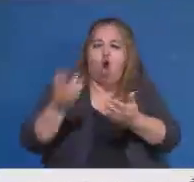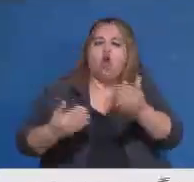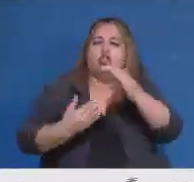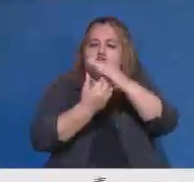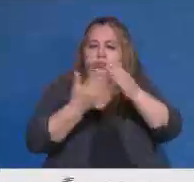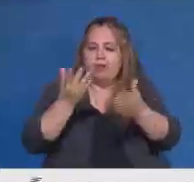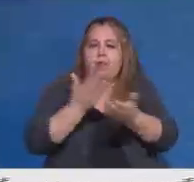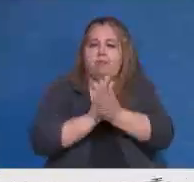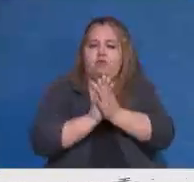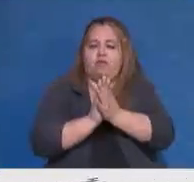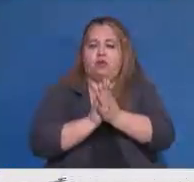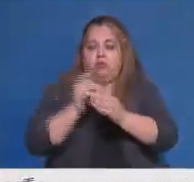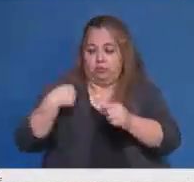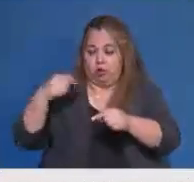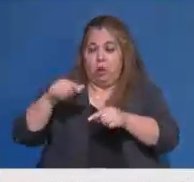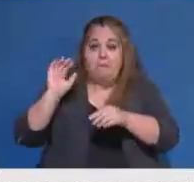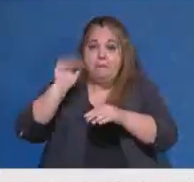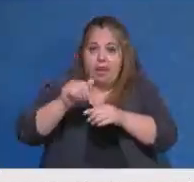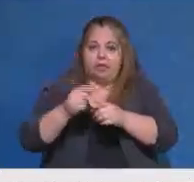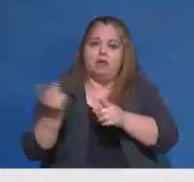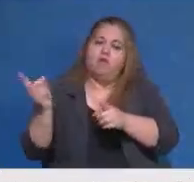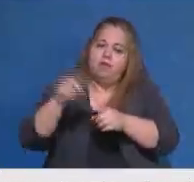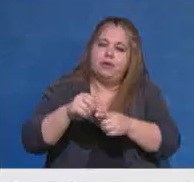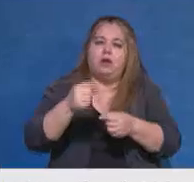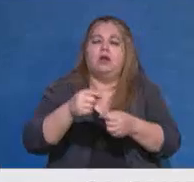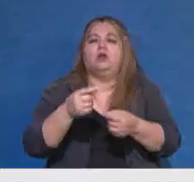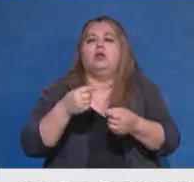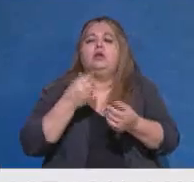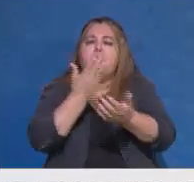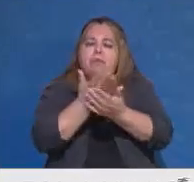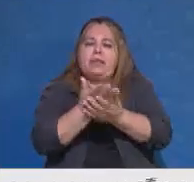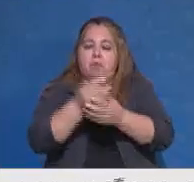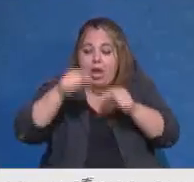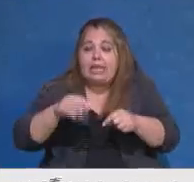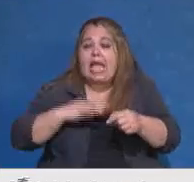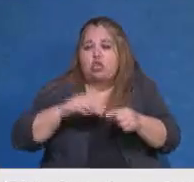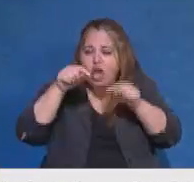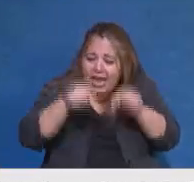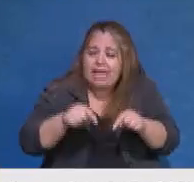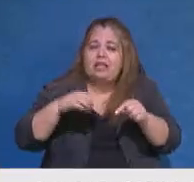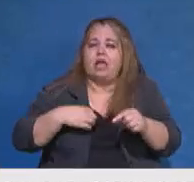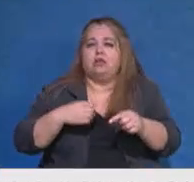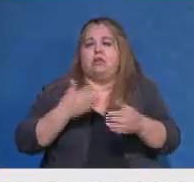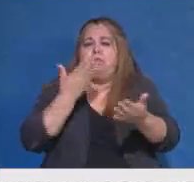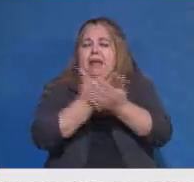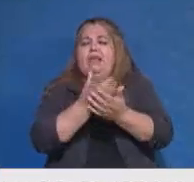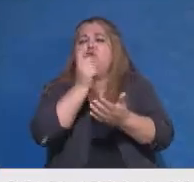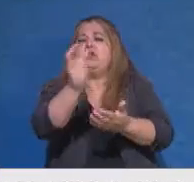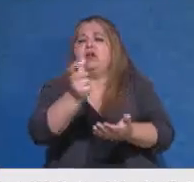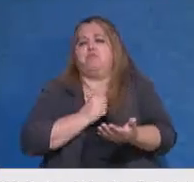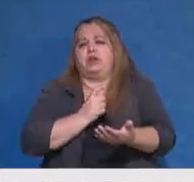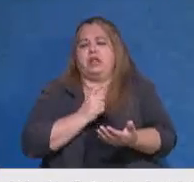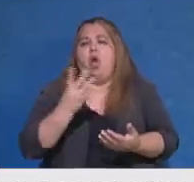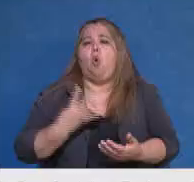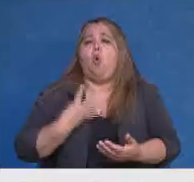una respuesta. Sobre todo lo que planteamos es que nos den una respuesta este año, porque hay mamás que llevan más de 4 años con obstrucción